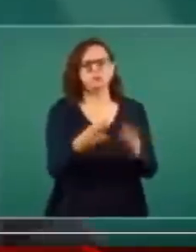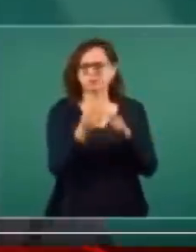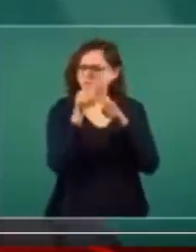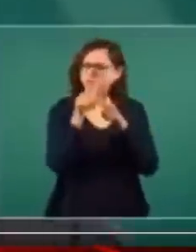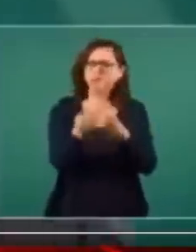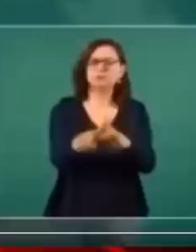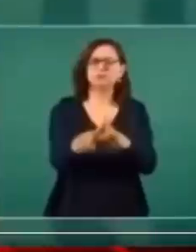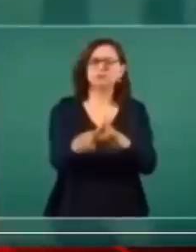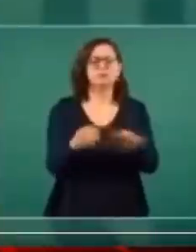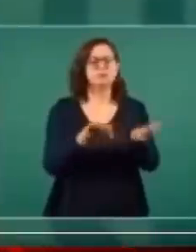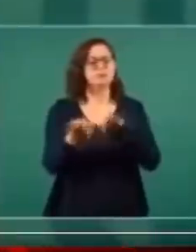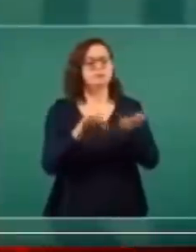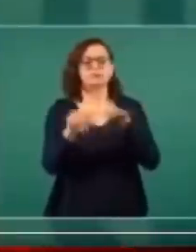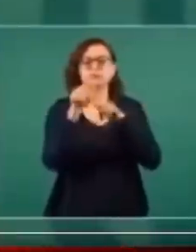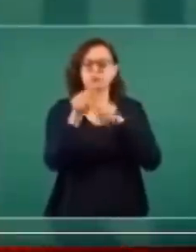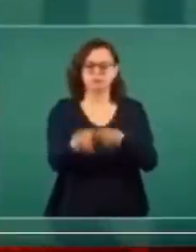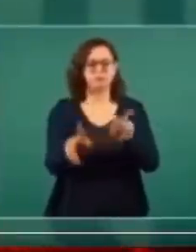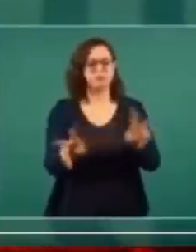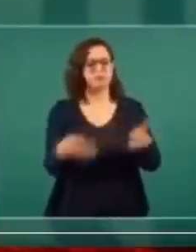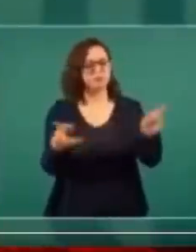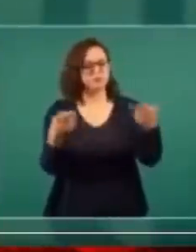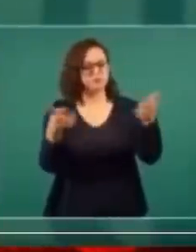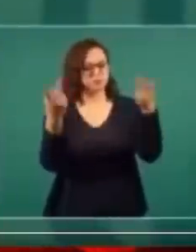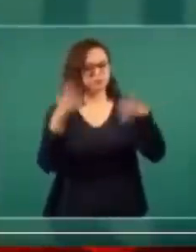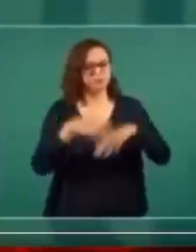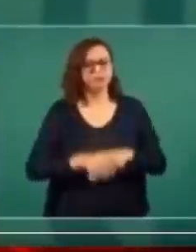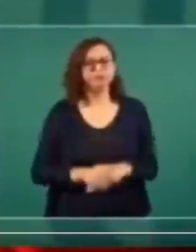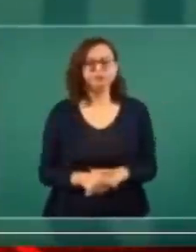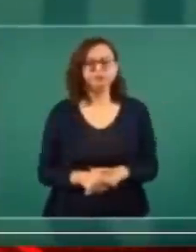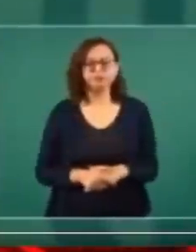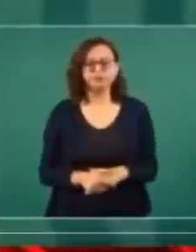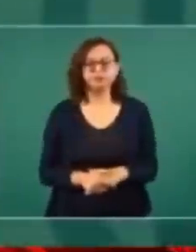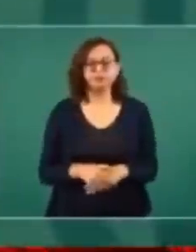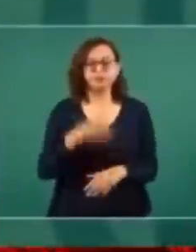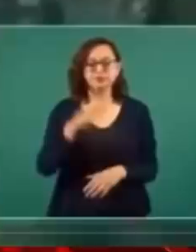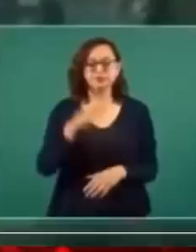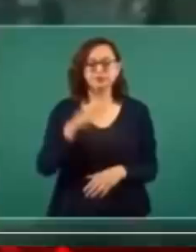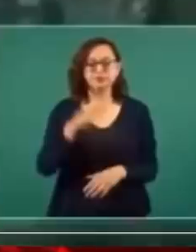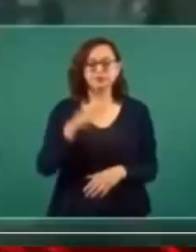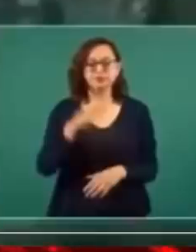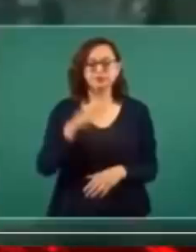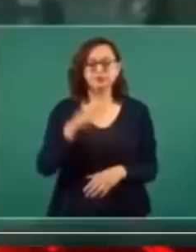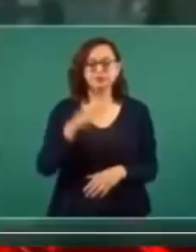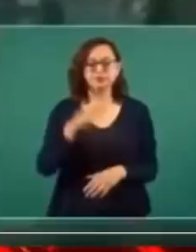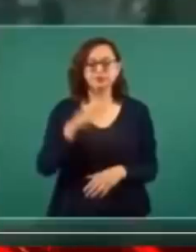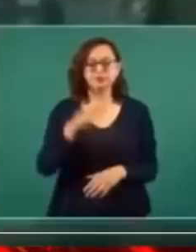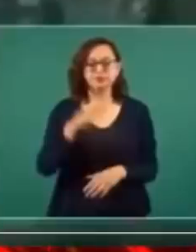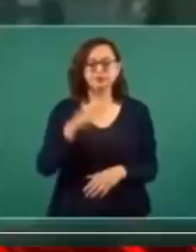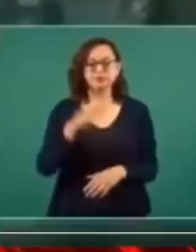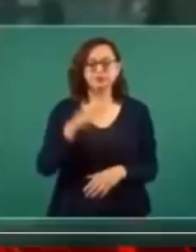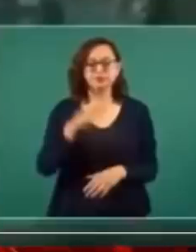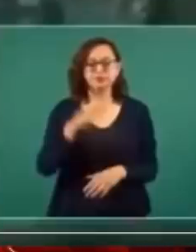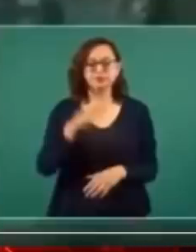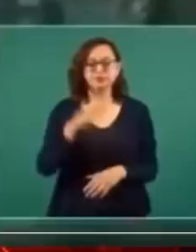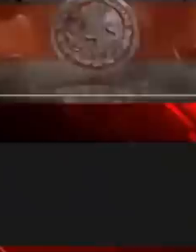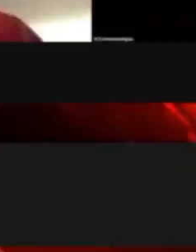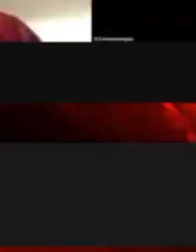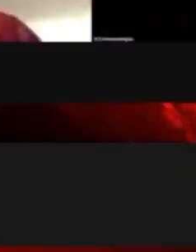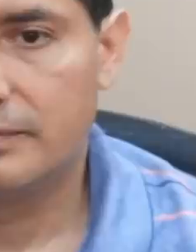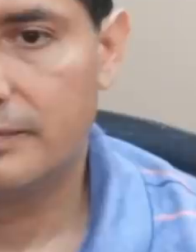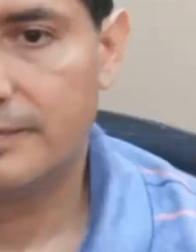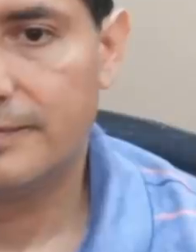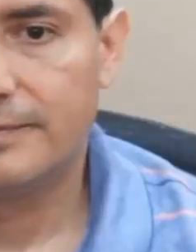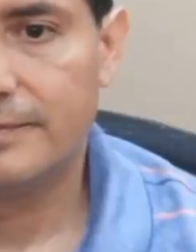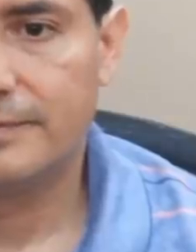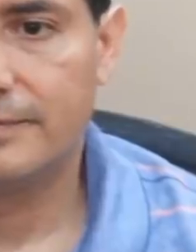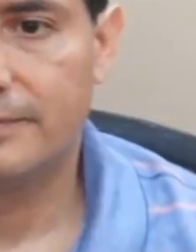puedan llevar a cabo su labor de distribuir el gas en las colonias. Y bueno, Mauricio, la Guardia